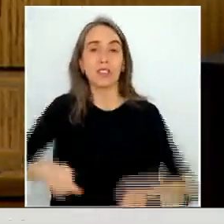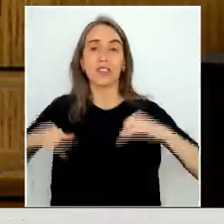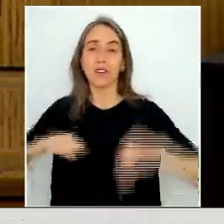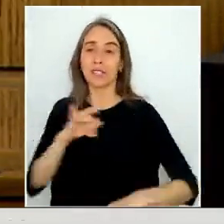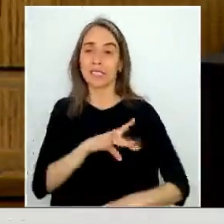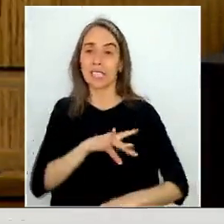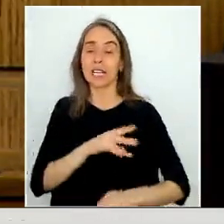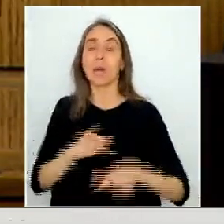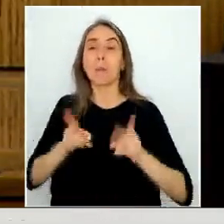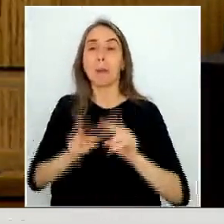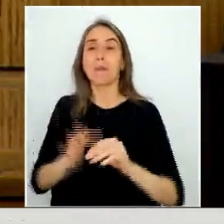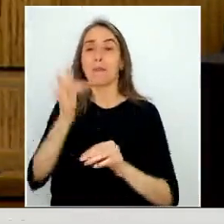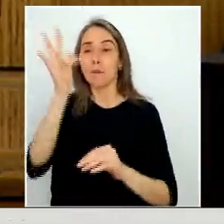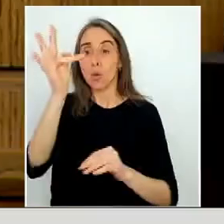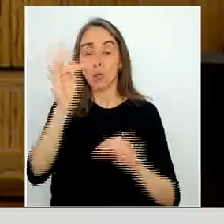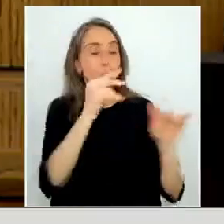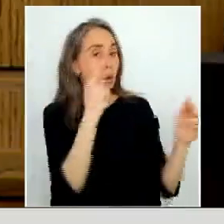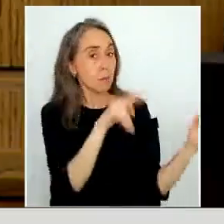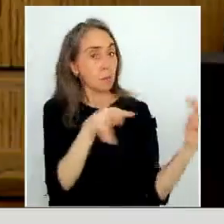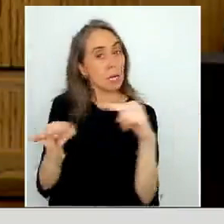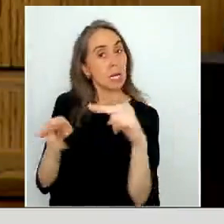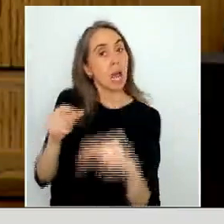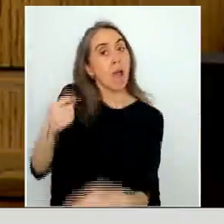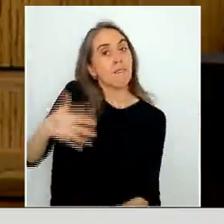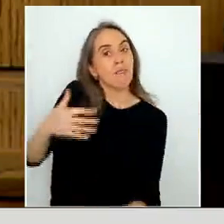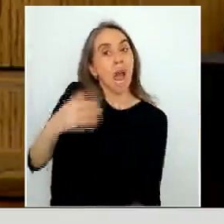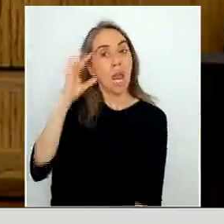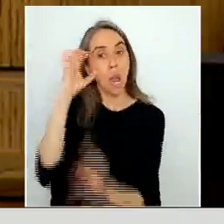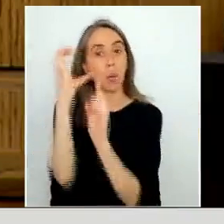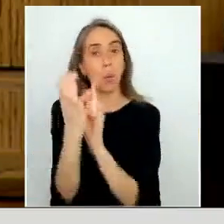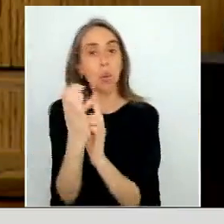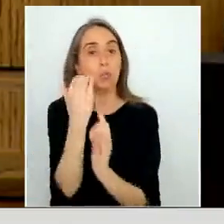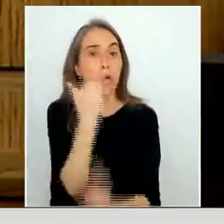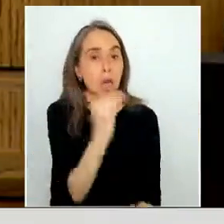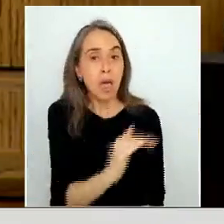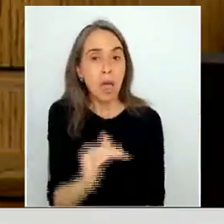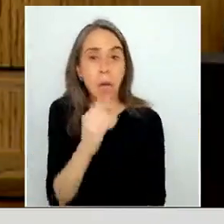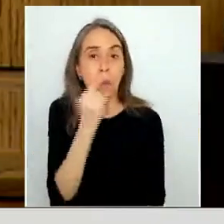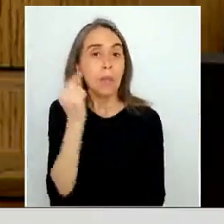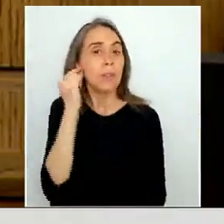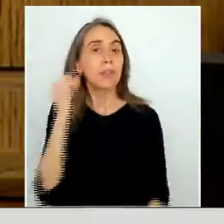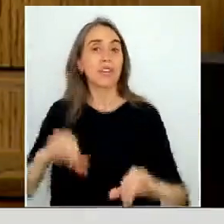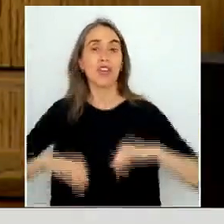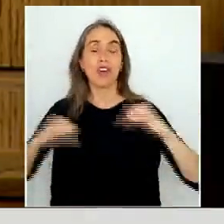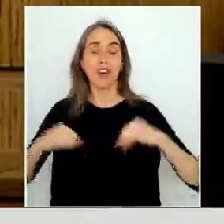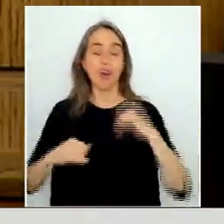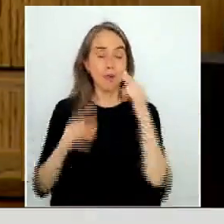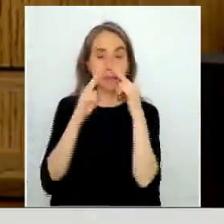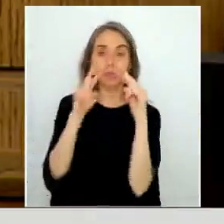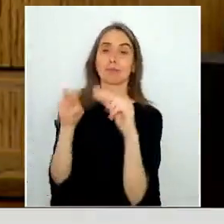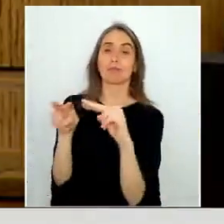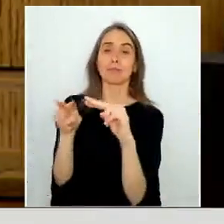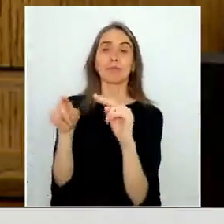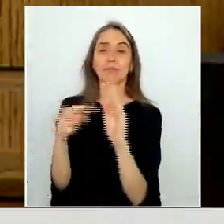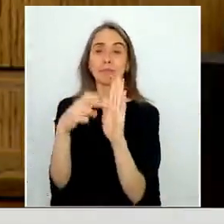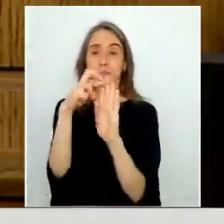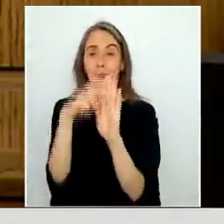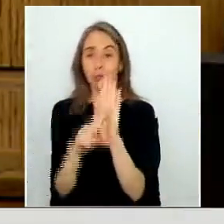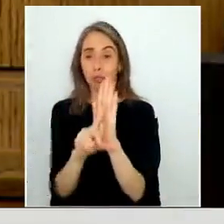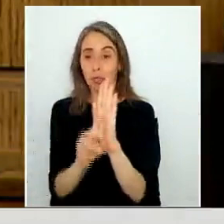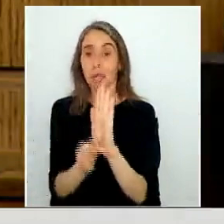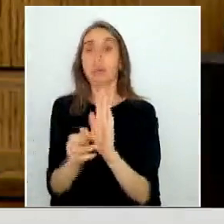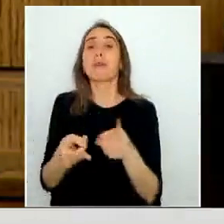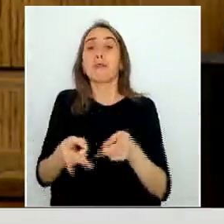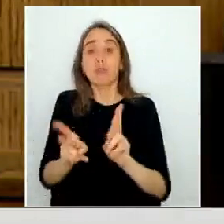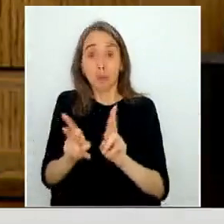la apreciación cultural en nuestros niños niñas y jóvenes esta iniciativa permitirá que los más jóvenes se